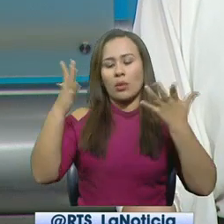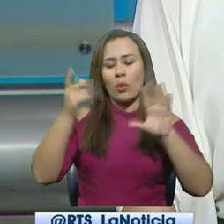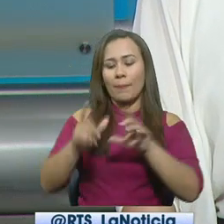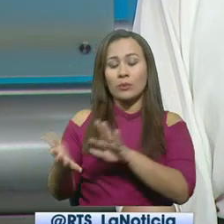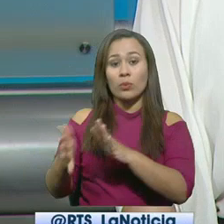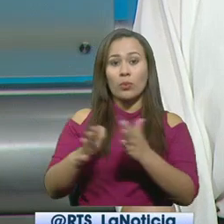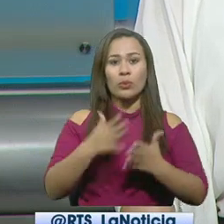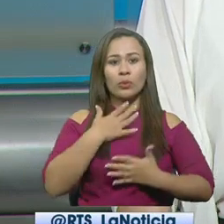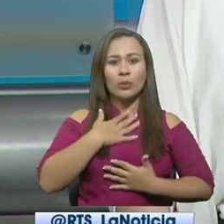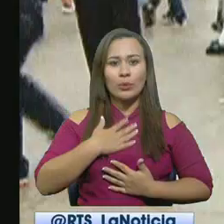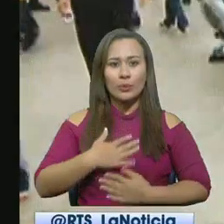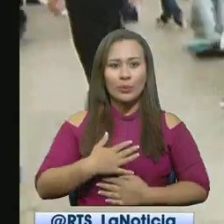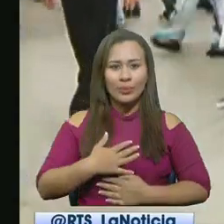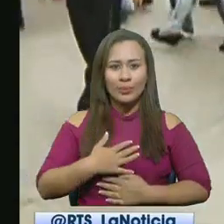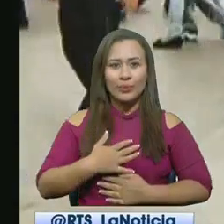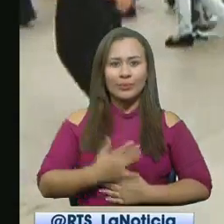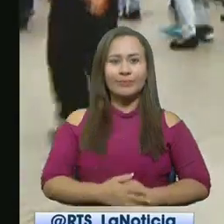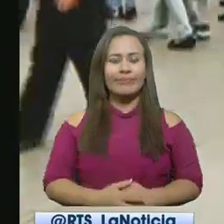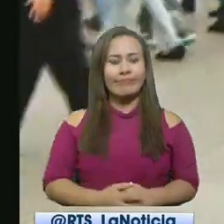fatales.